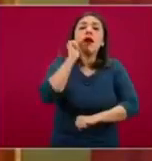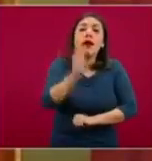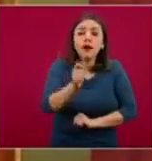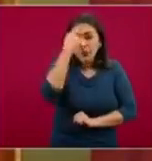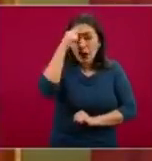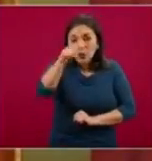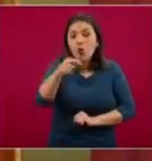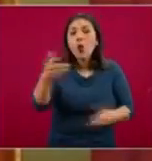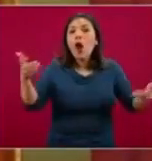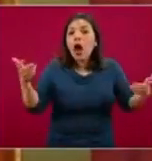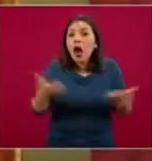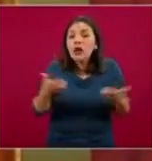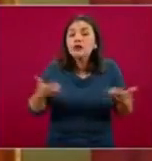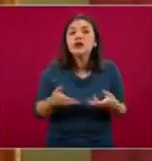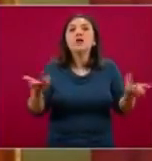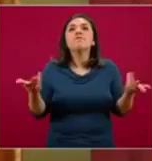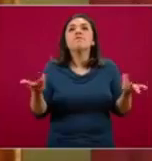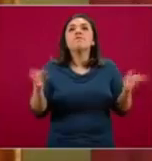hacer un